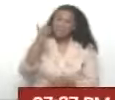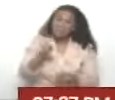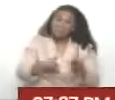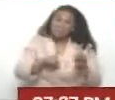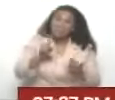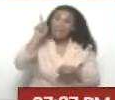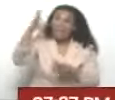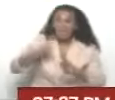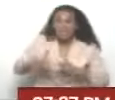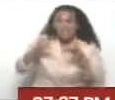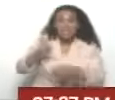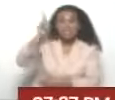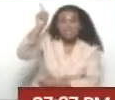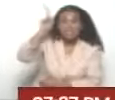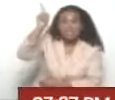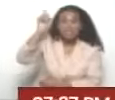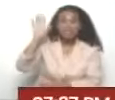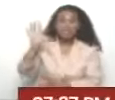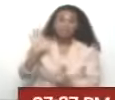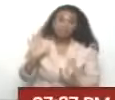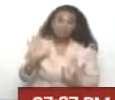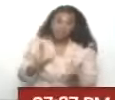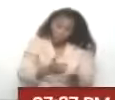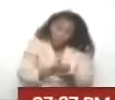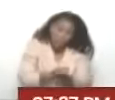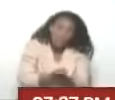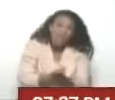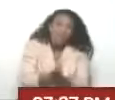Pero uno con fe todo lo puede,